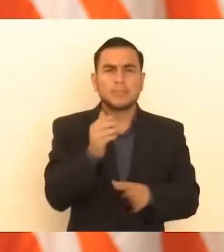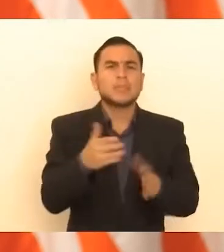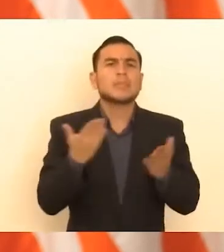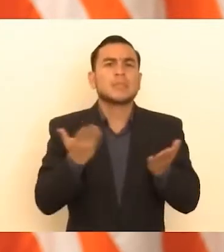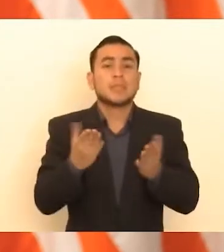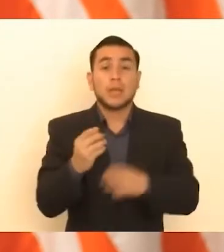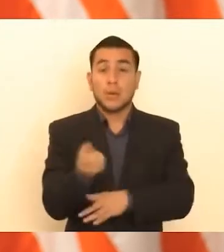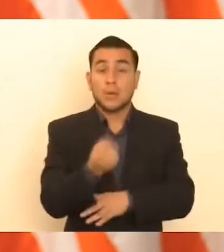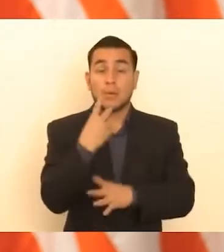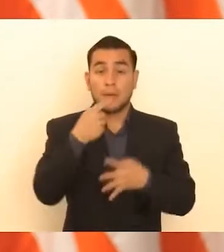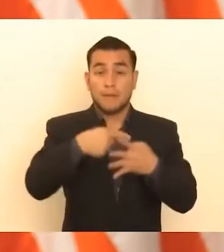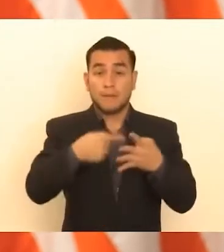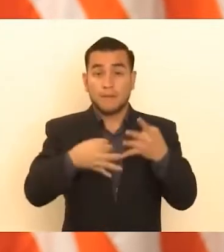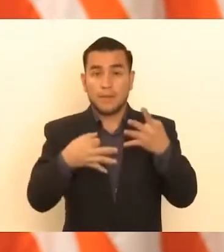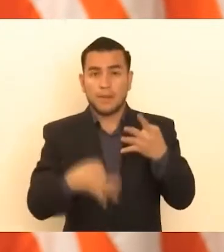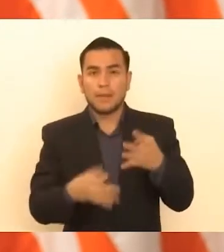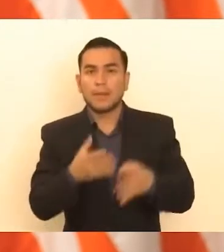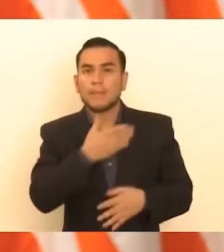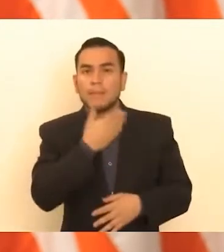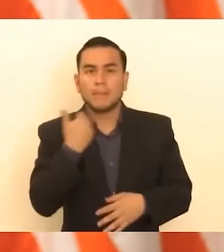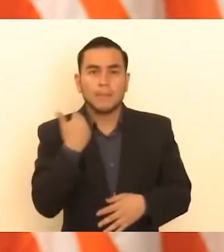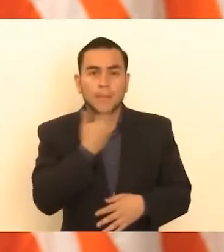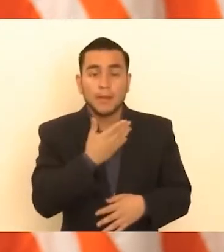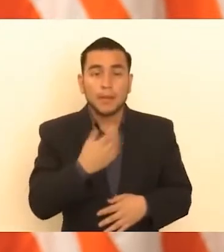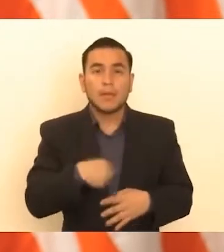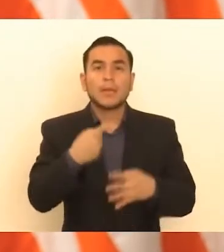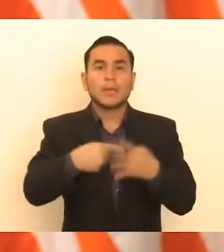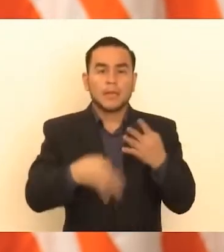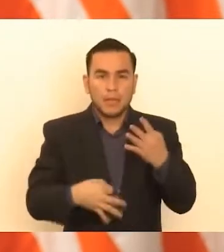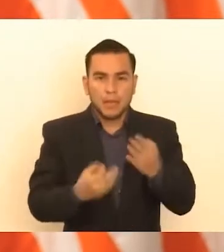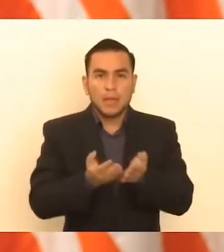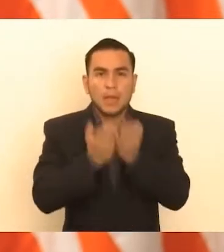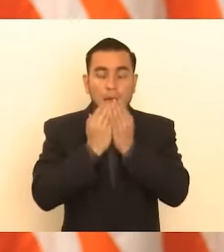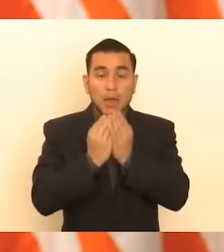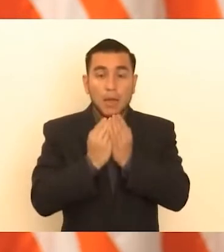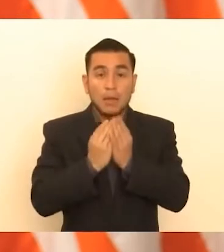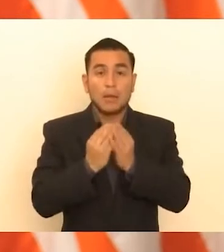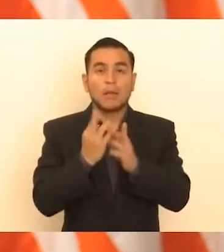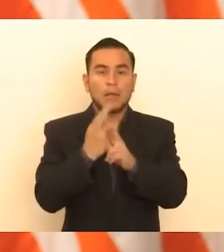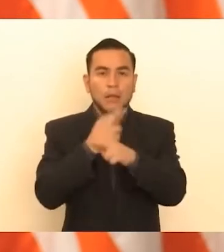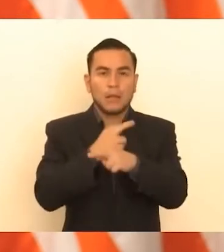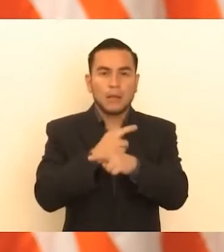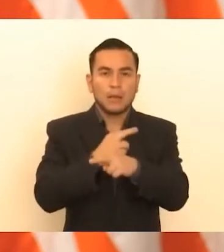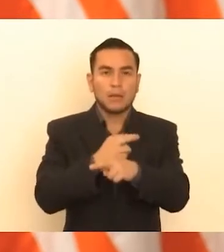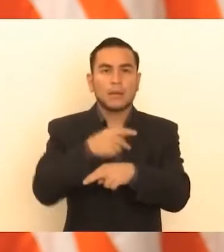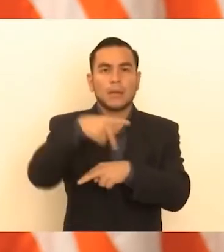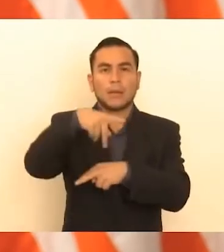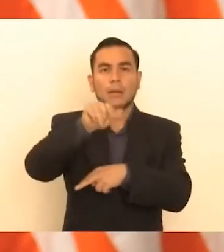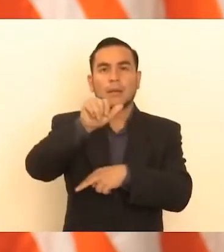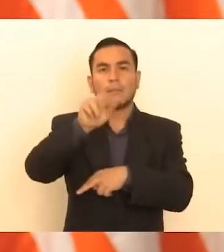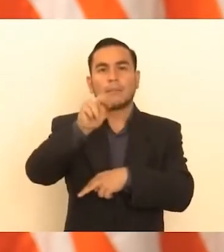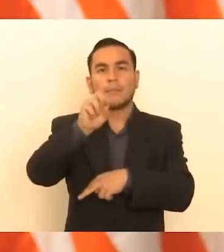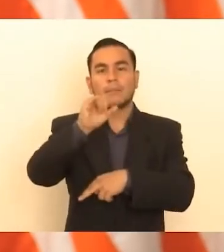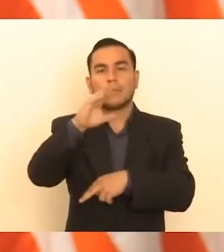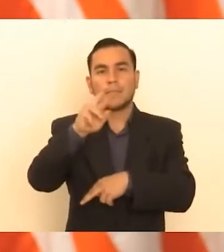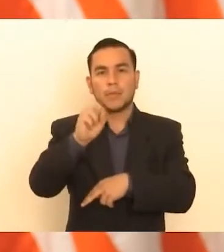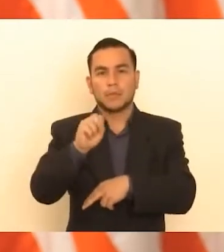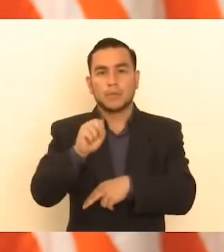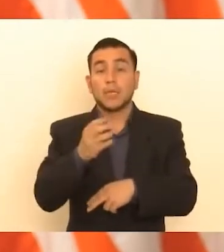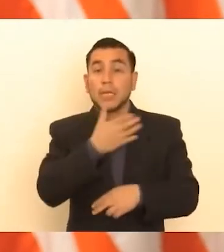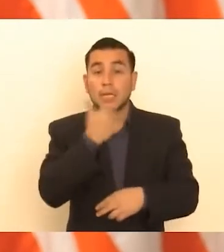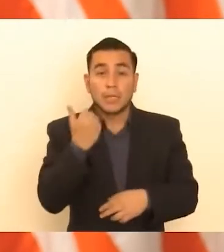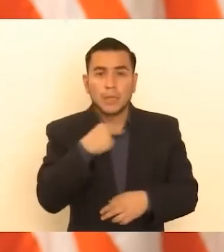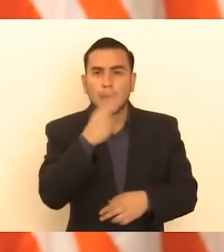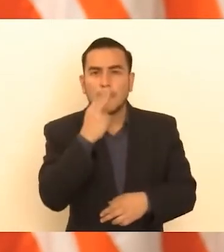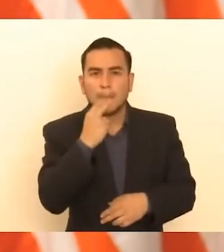nueva ley que no sea una amnistía qué pasa con la ley del agua qué pasa con las reformas pensiones no lo que pasa con el antejuicio de su ex presidente